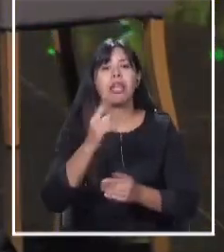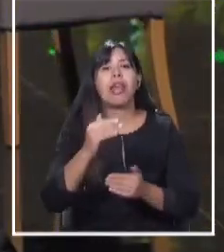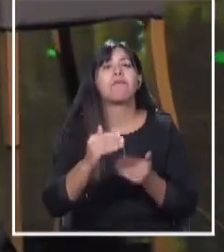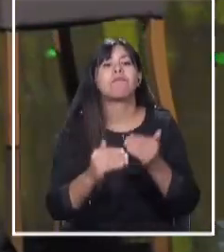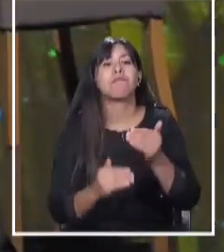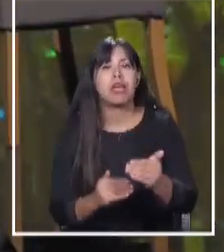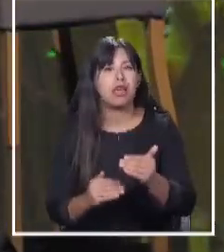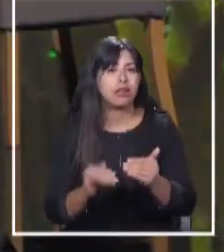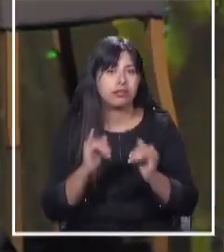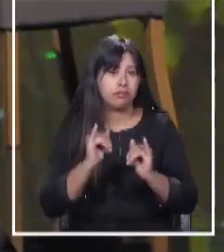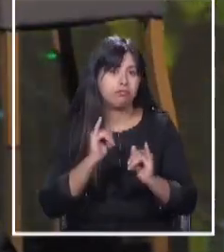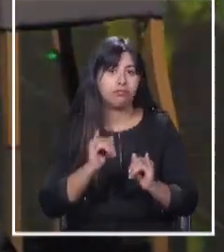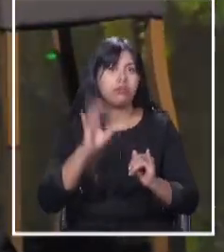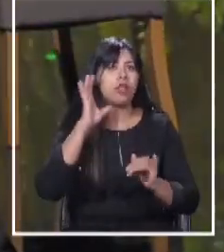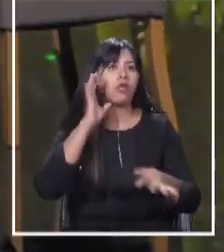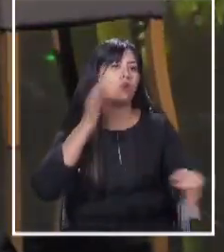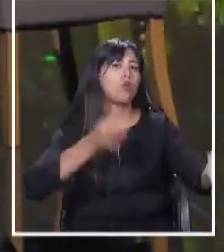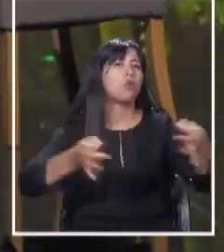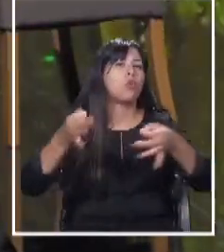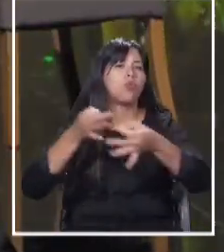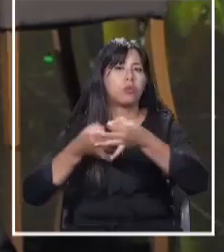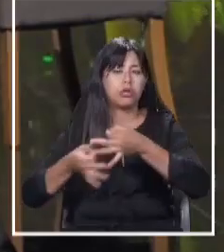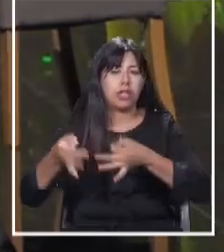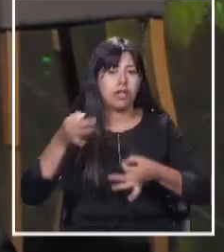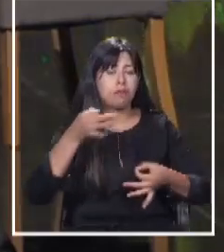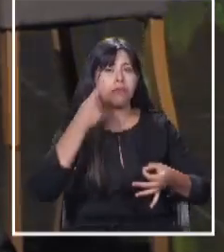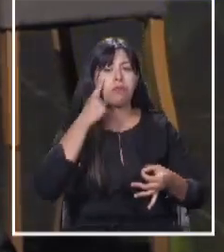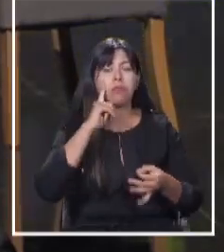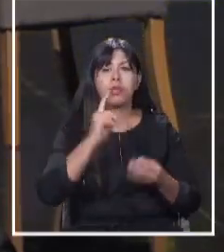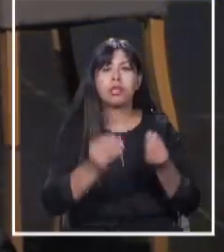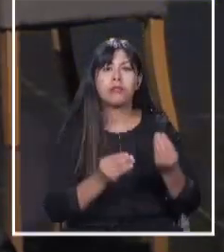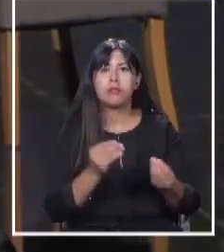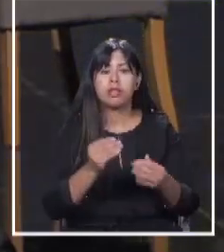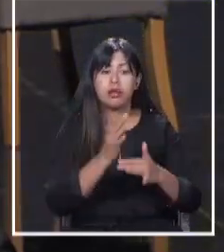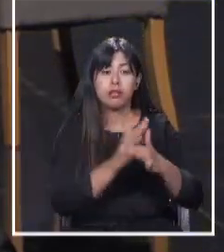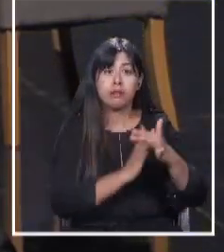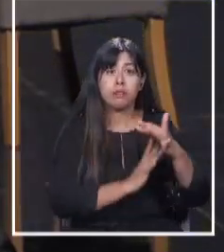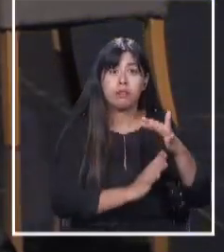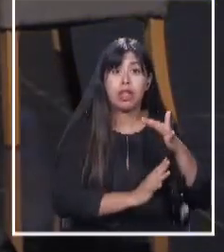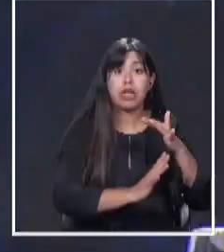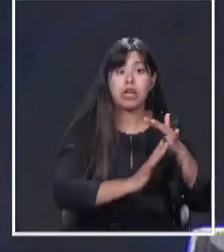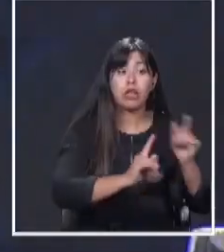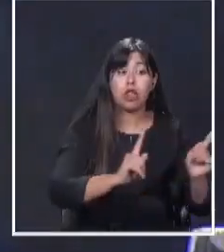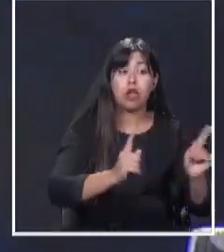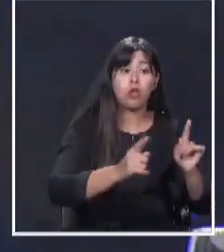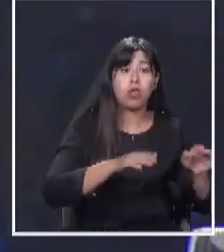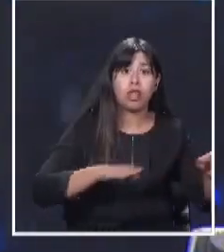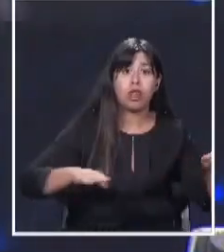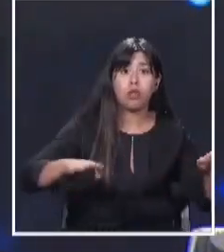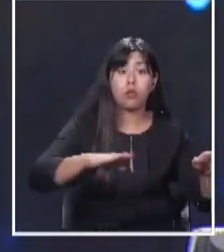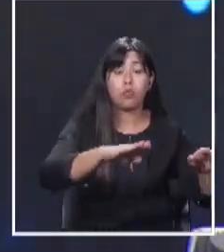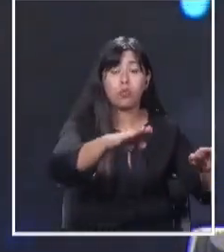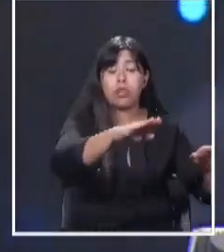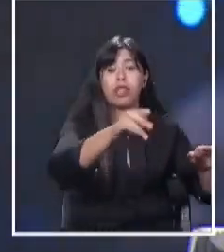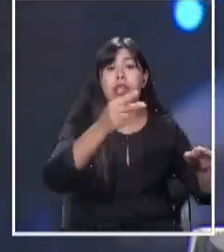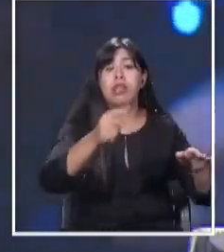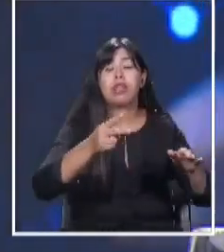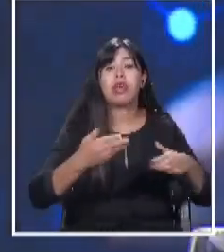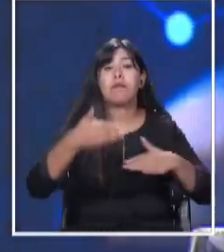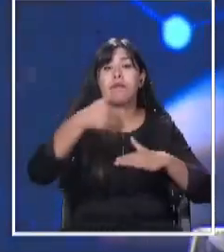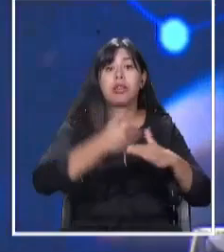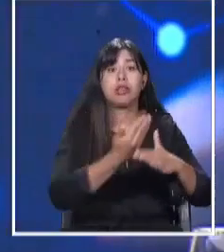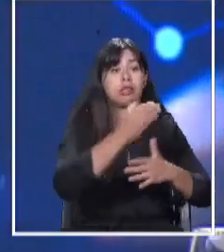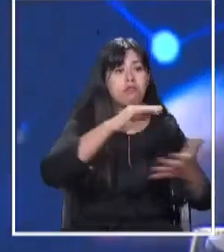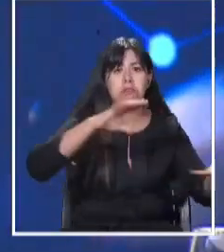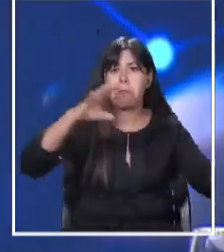lo que pasa en ciertos kilómetros a la redonda, pero claro, las rutas migratorias de las ballenas, por ejemplo, y otros animales son globales. Por